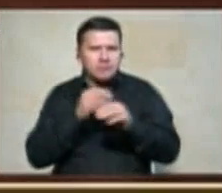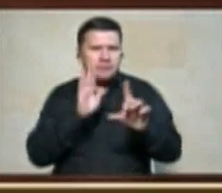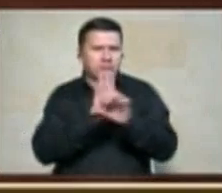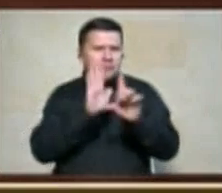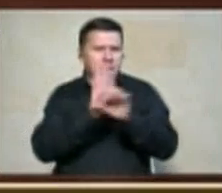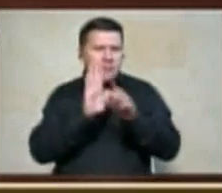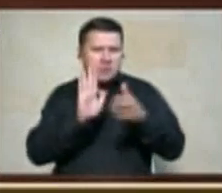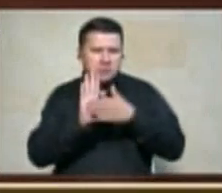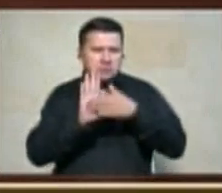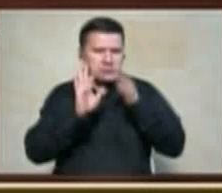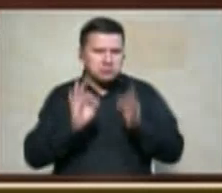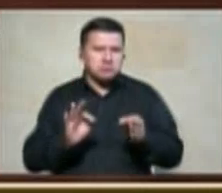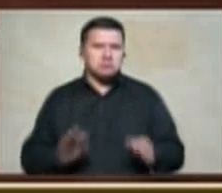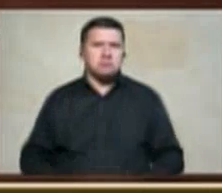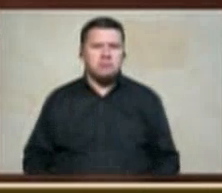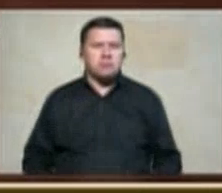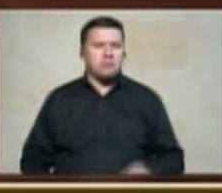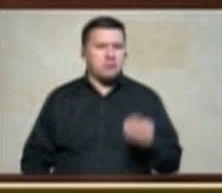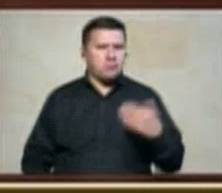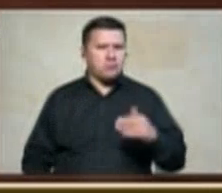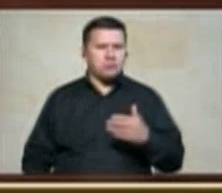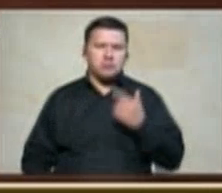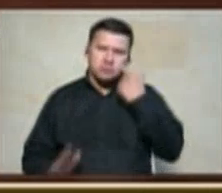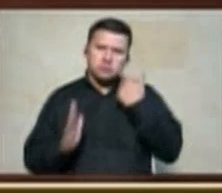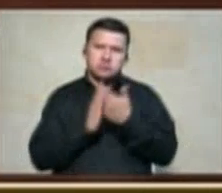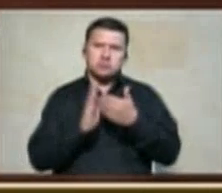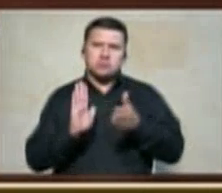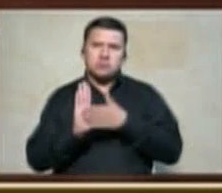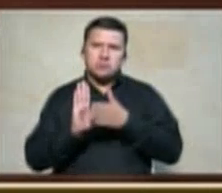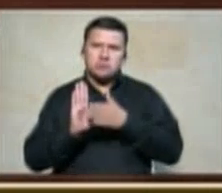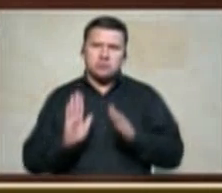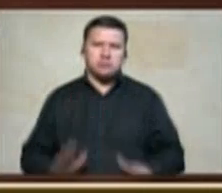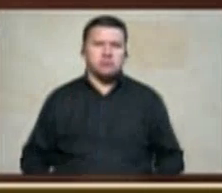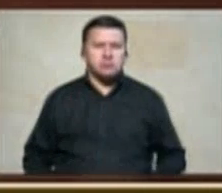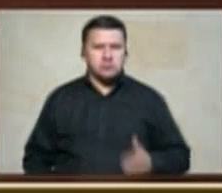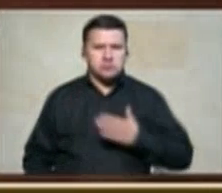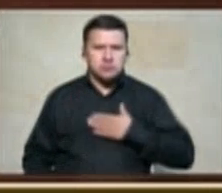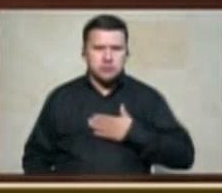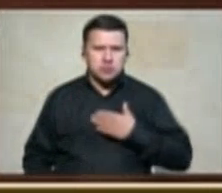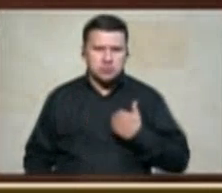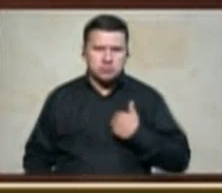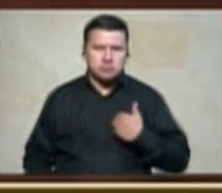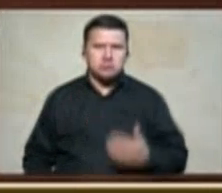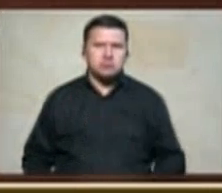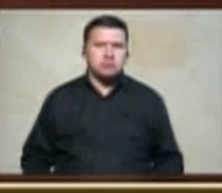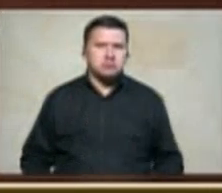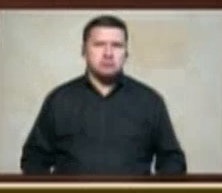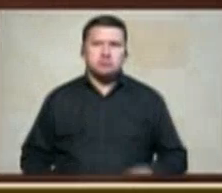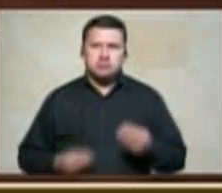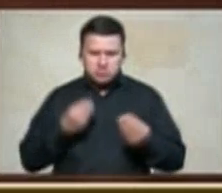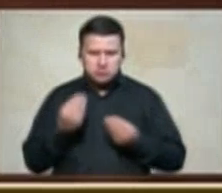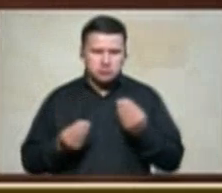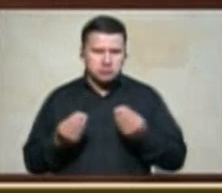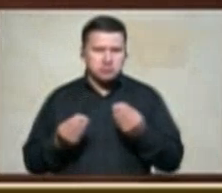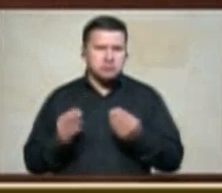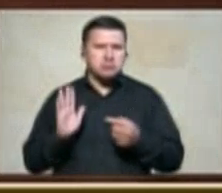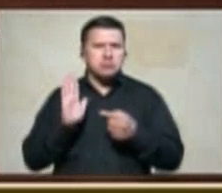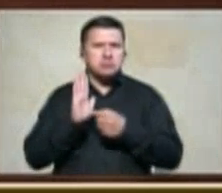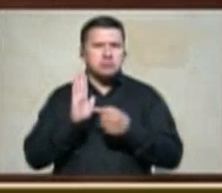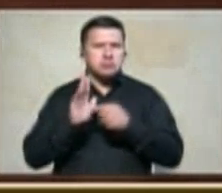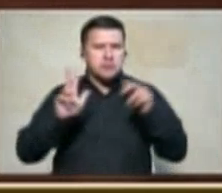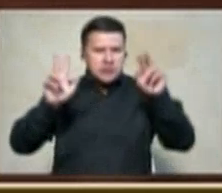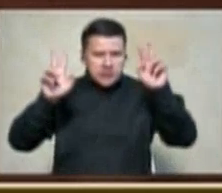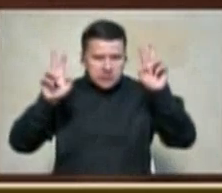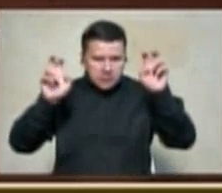ley, que ha hecho también de manera muy acuciosa. Yo voy a referirme a